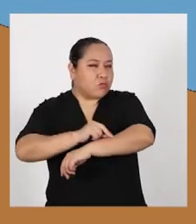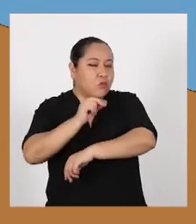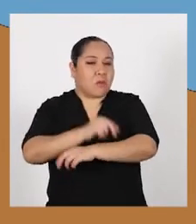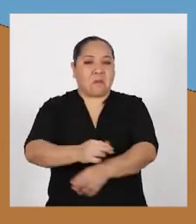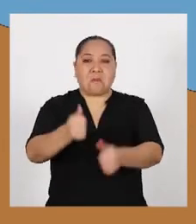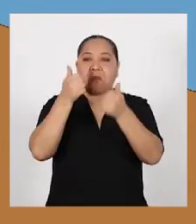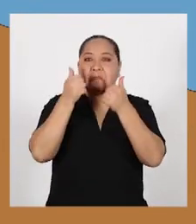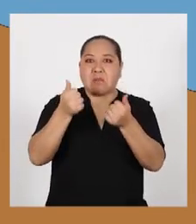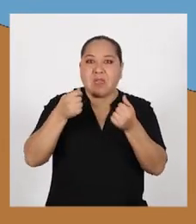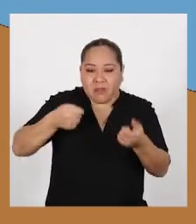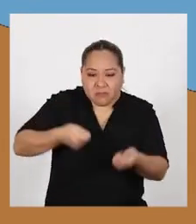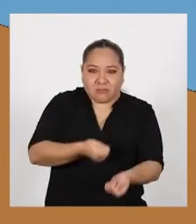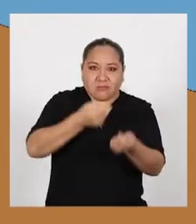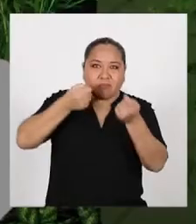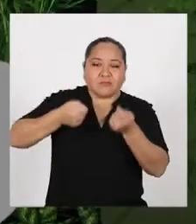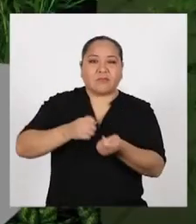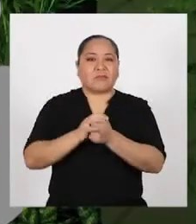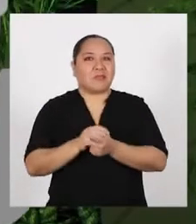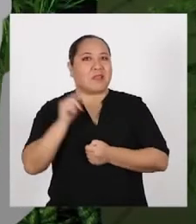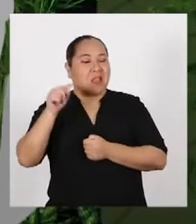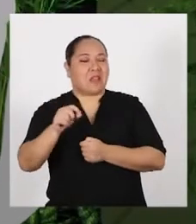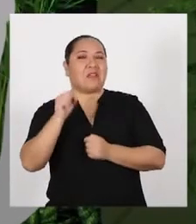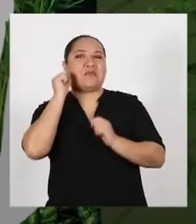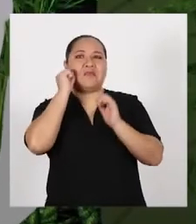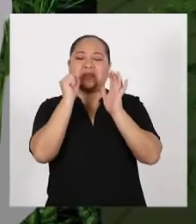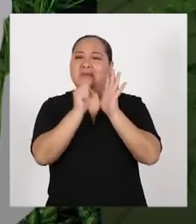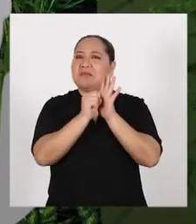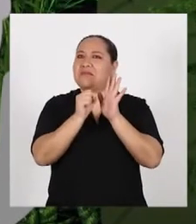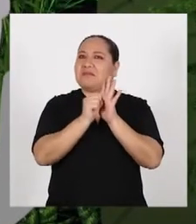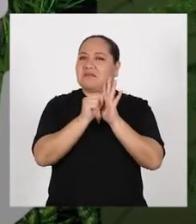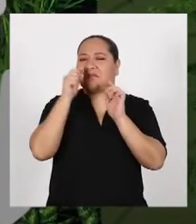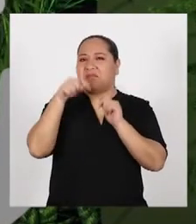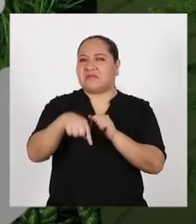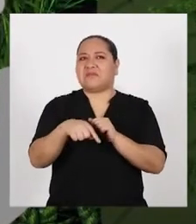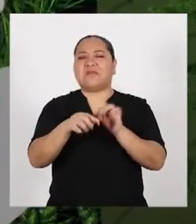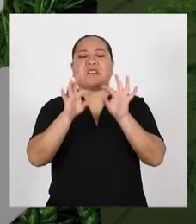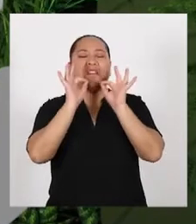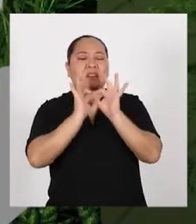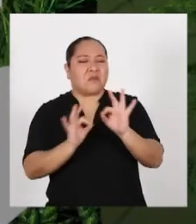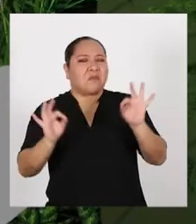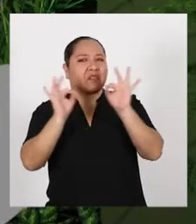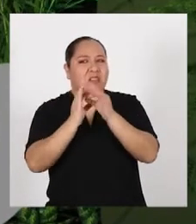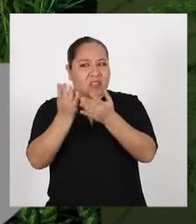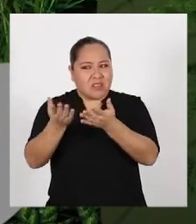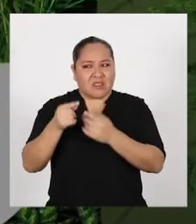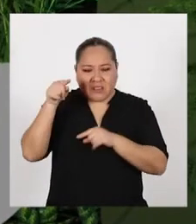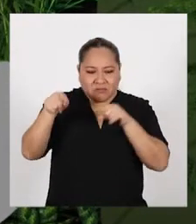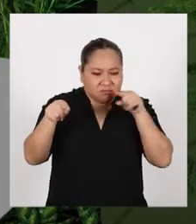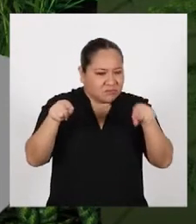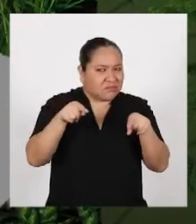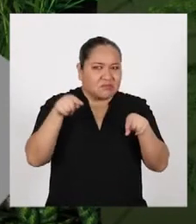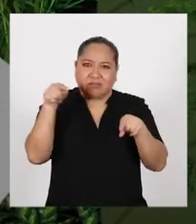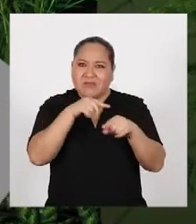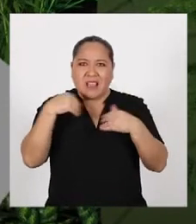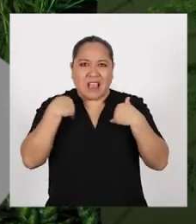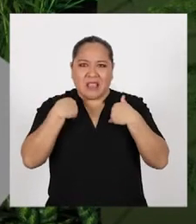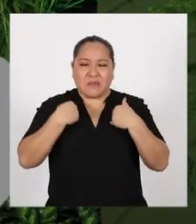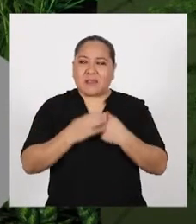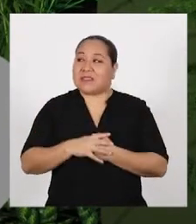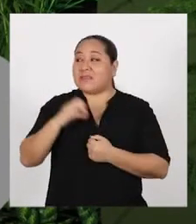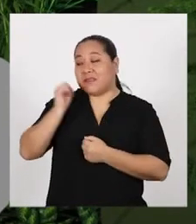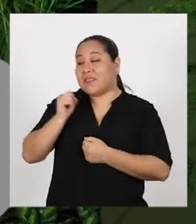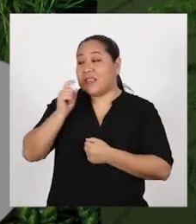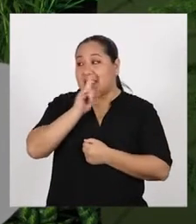será la cosecha ¿Qué señales tan importantes brindan estos dos insectos? Así es, señora